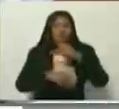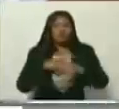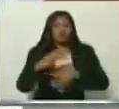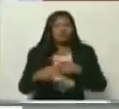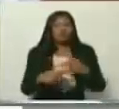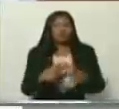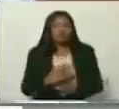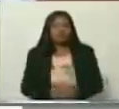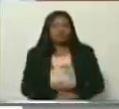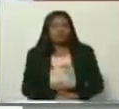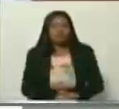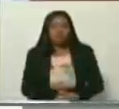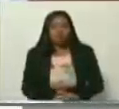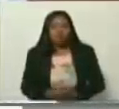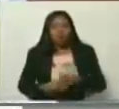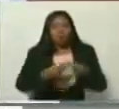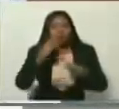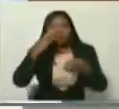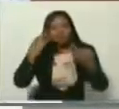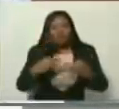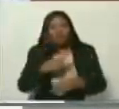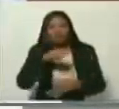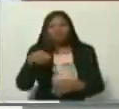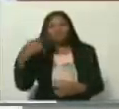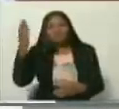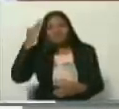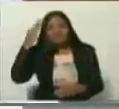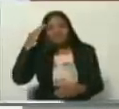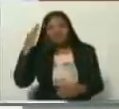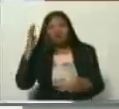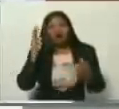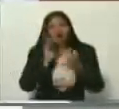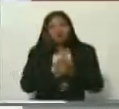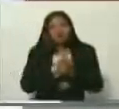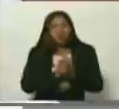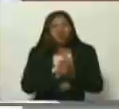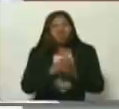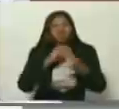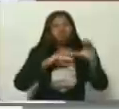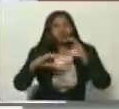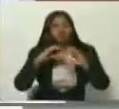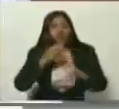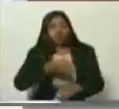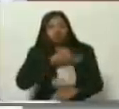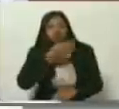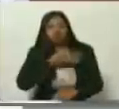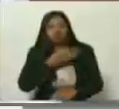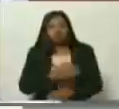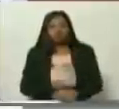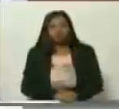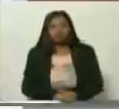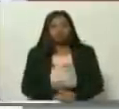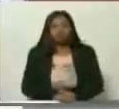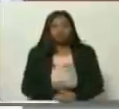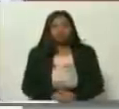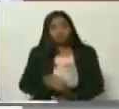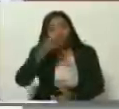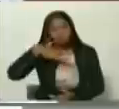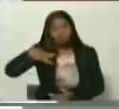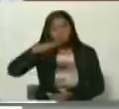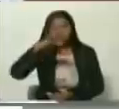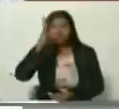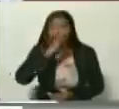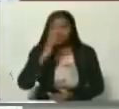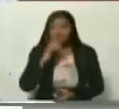Como seguramente sabido por todos ustedes, amigos comunicadores sociales y pueblo de Barinas, que